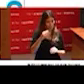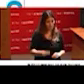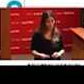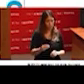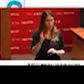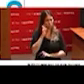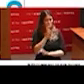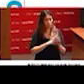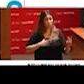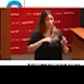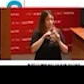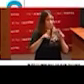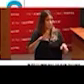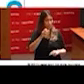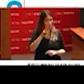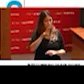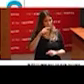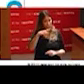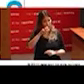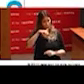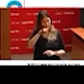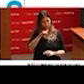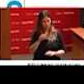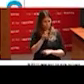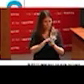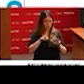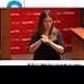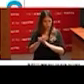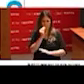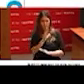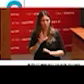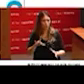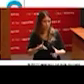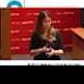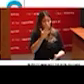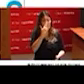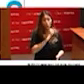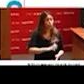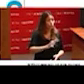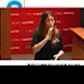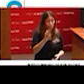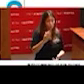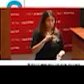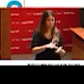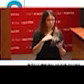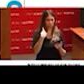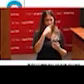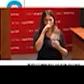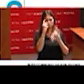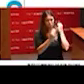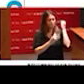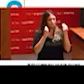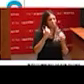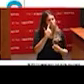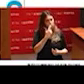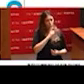crecimiento de cgem lo que queríamos era acompañarla con los mejores recursos y curiosamente y cuando nosotros nos planteamos